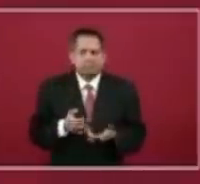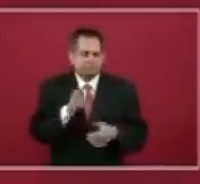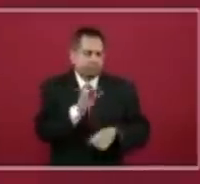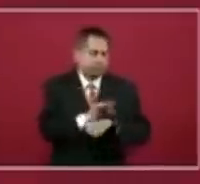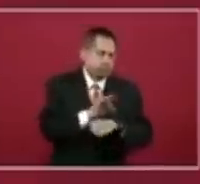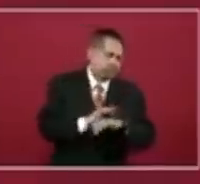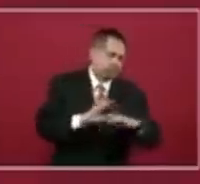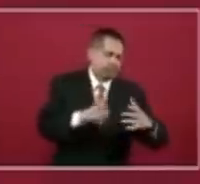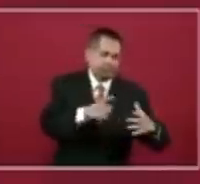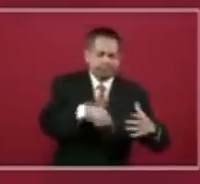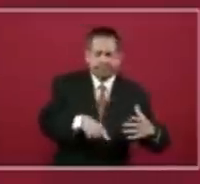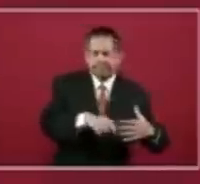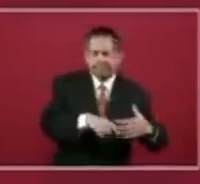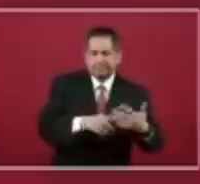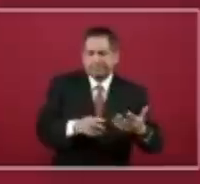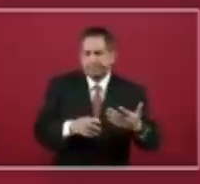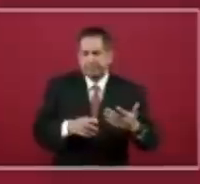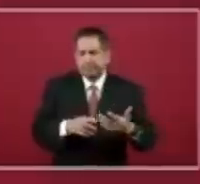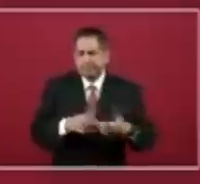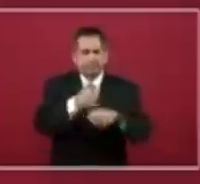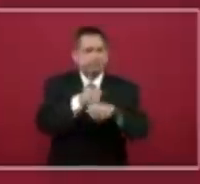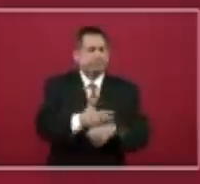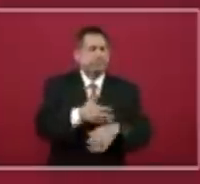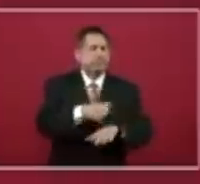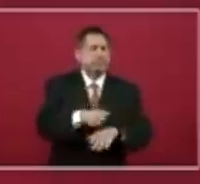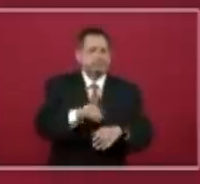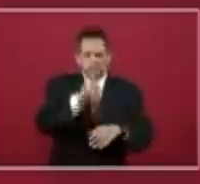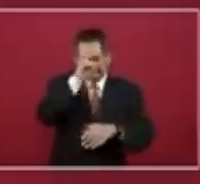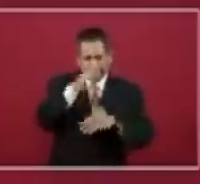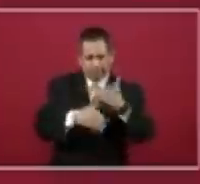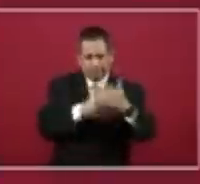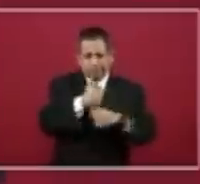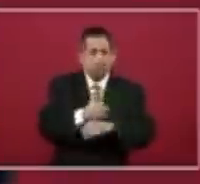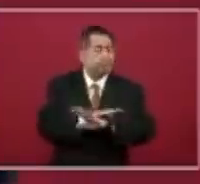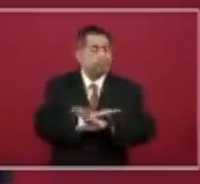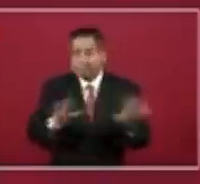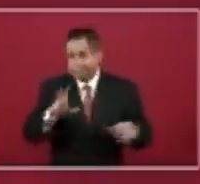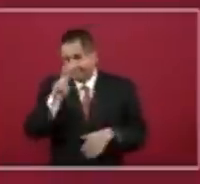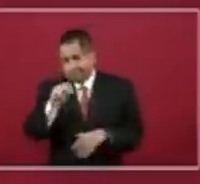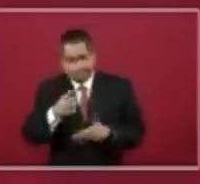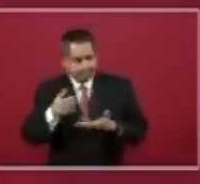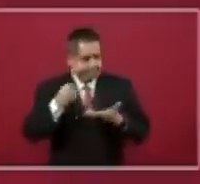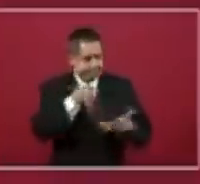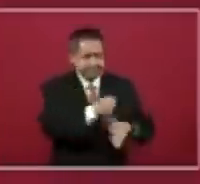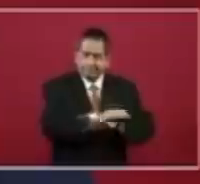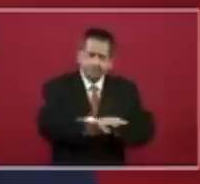proteger a víctimas de violencia, ya no.